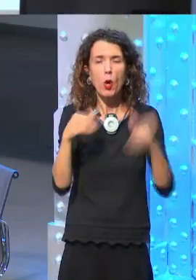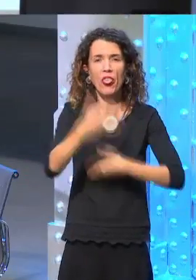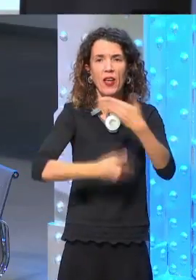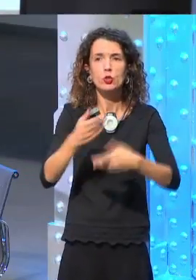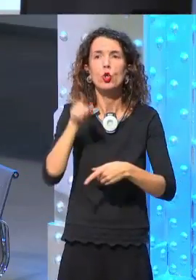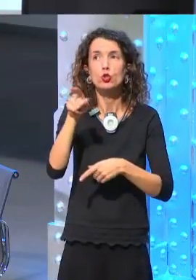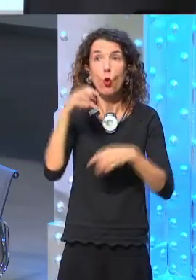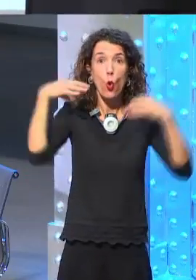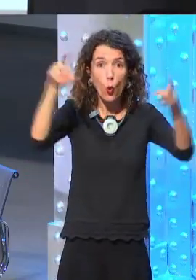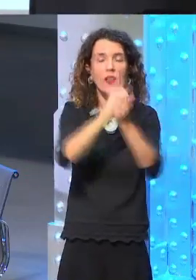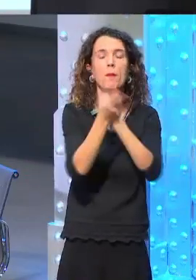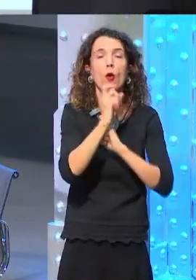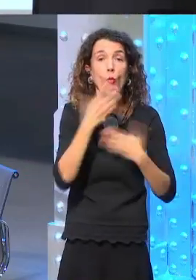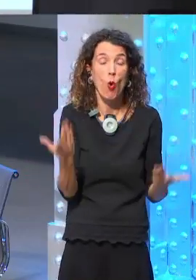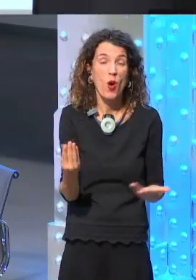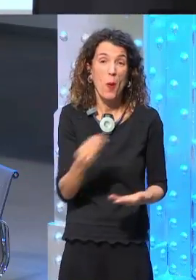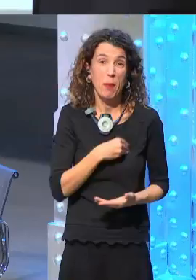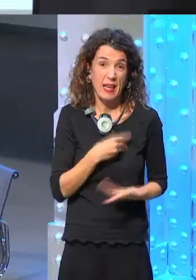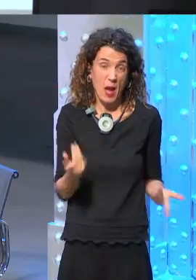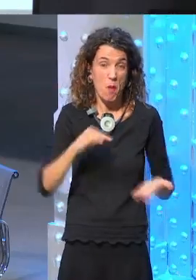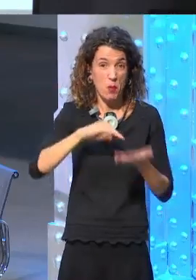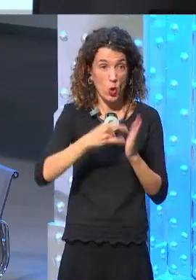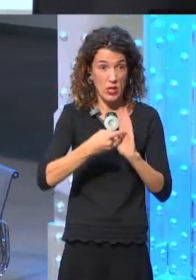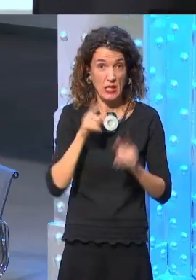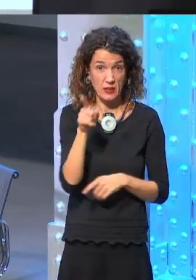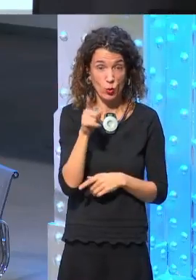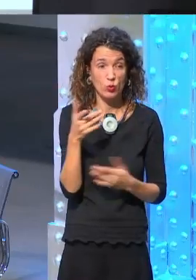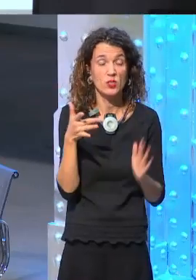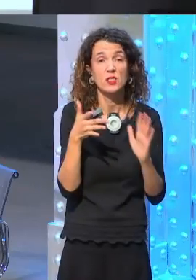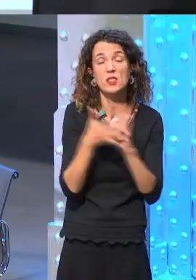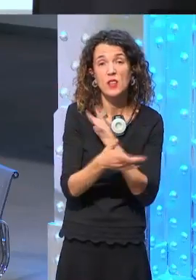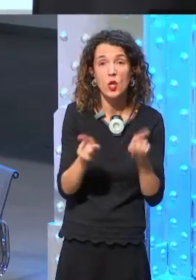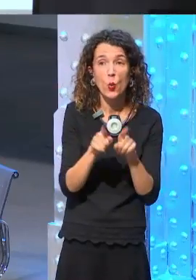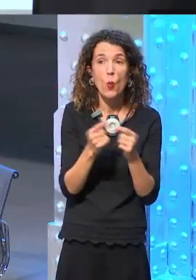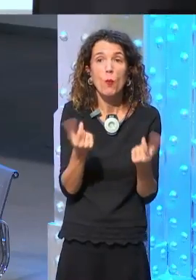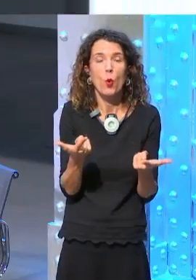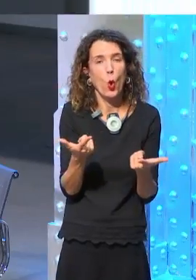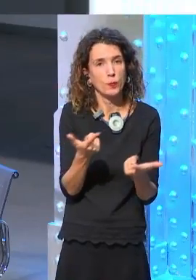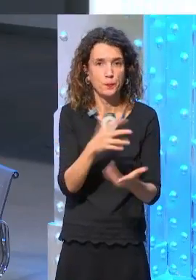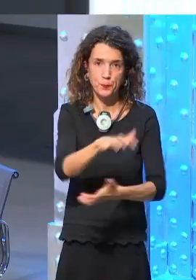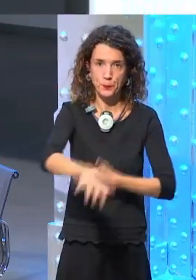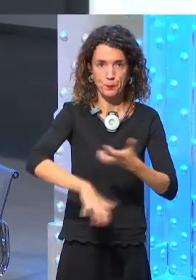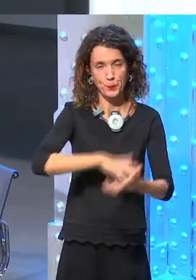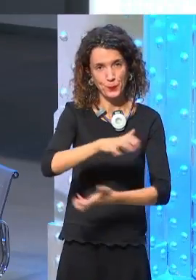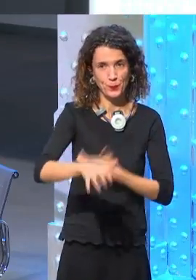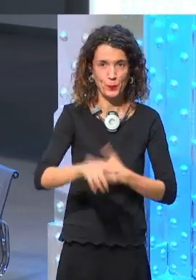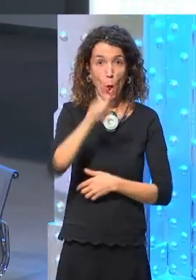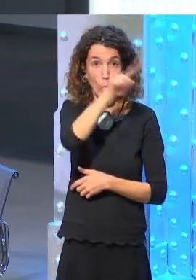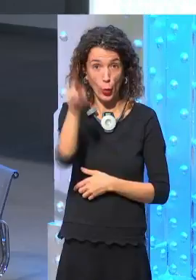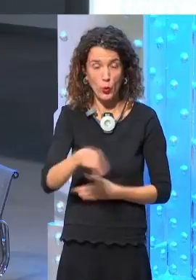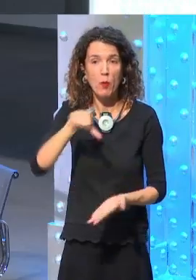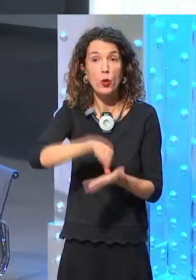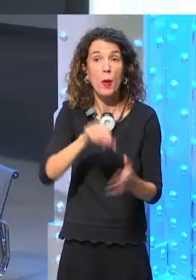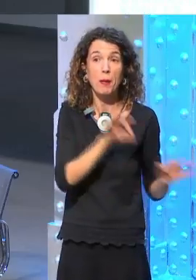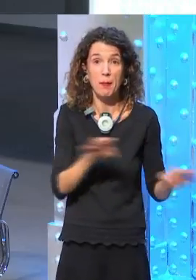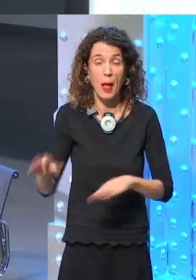cambiando esto. Desafortunadamente, este proyecto supuso una pequeña revuelta en Zúrich porque la ciudad no